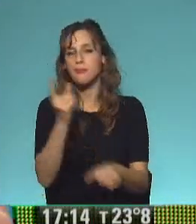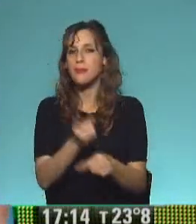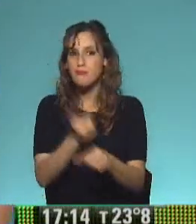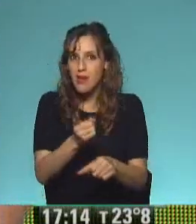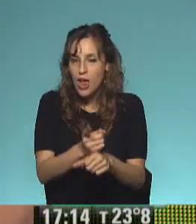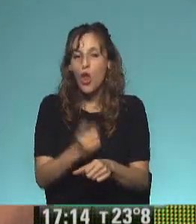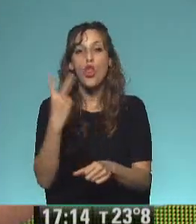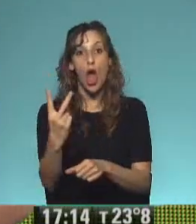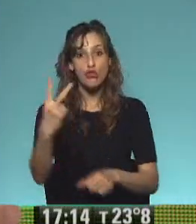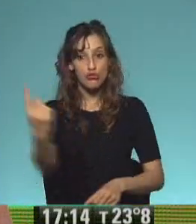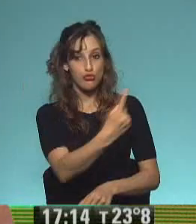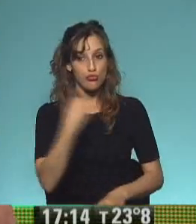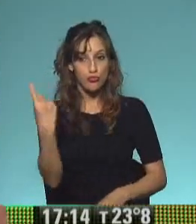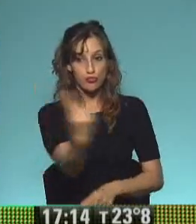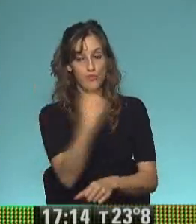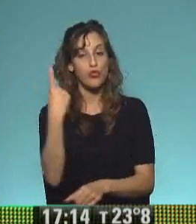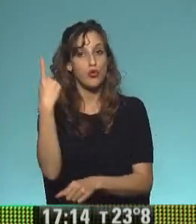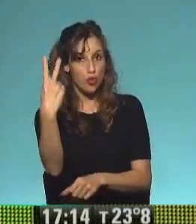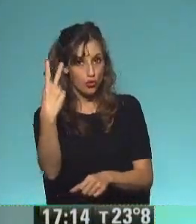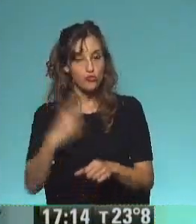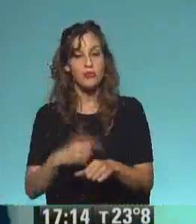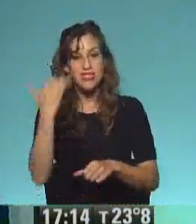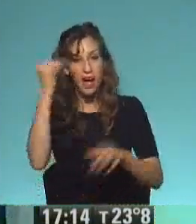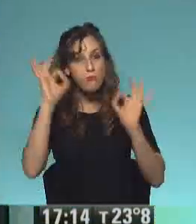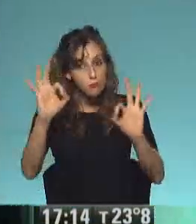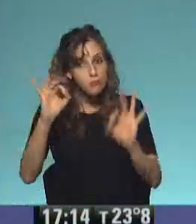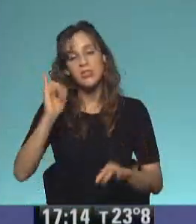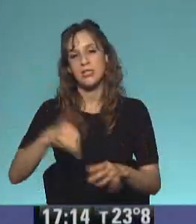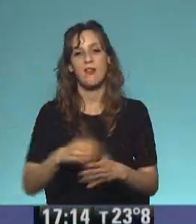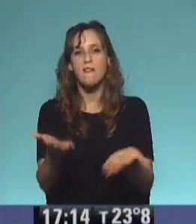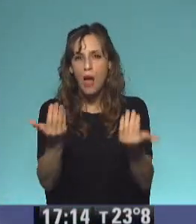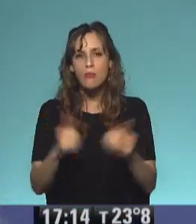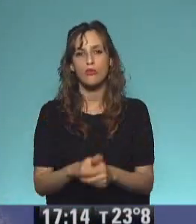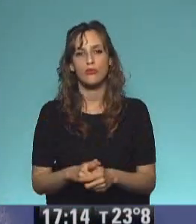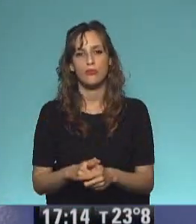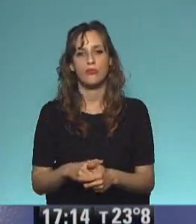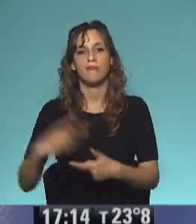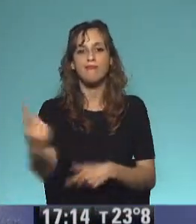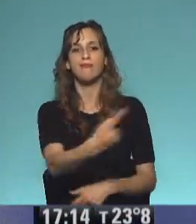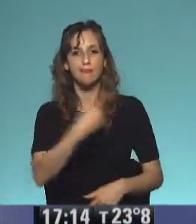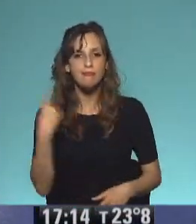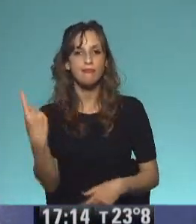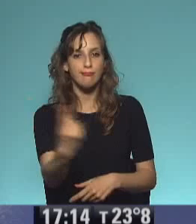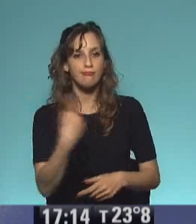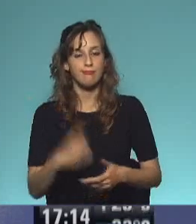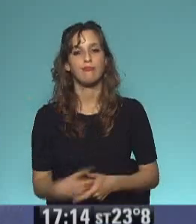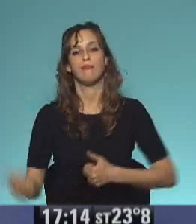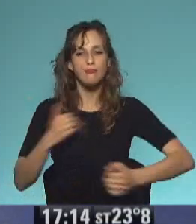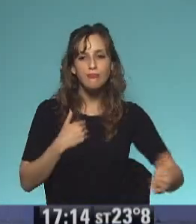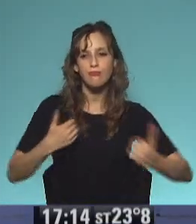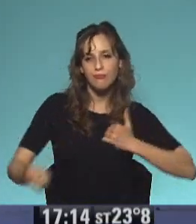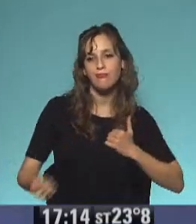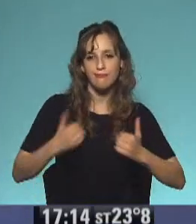tratar dos vueltitas alrededor de la rayola. ¿Están preparados? ¿Vamos? Claro que ¿listo? Sí. Va, vamos al trote. Rotando. Ah, pero mira